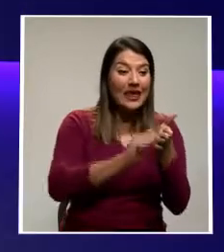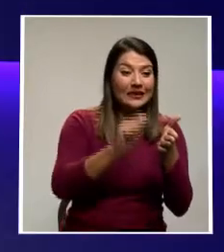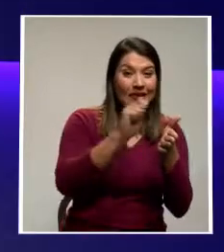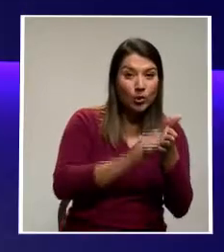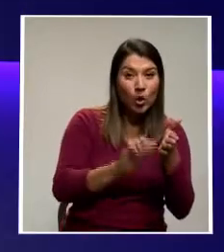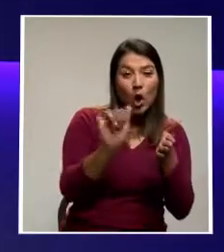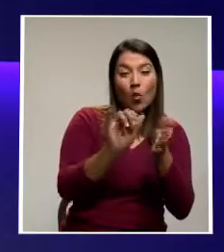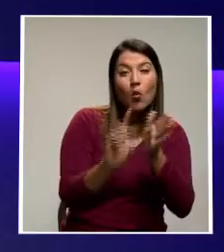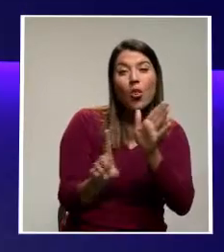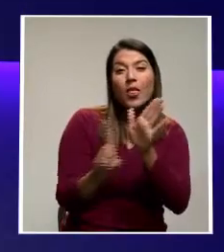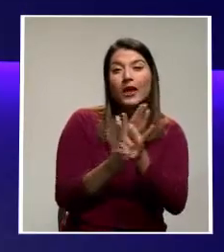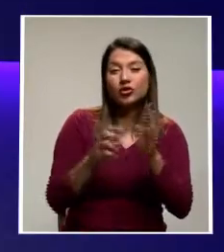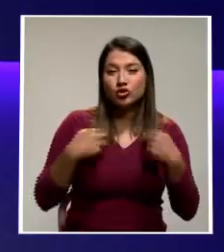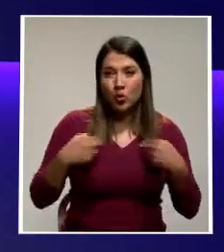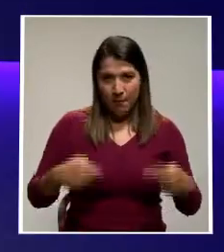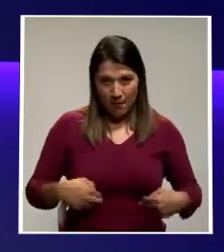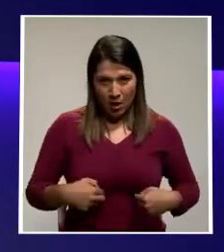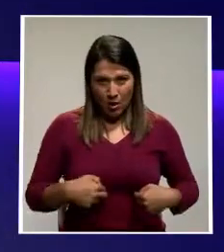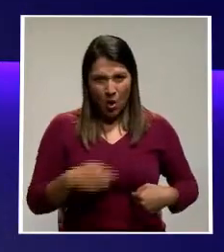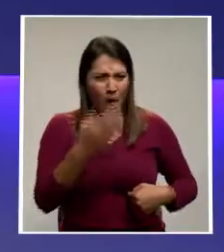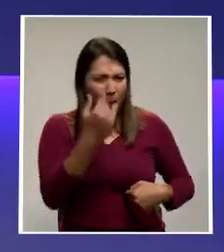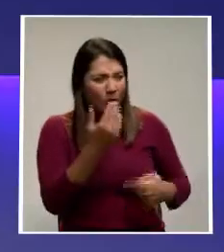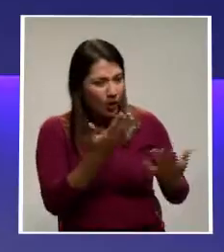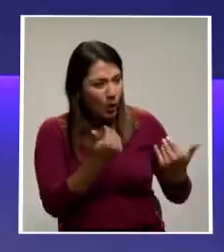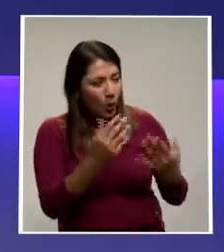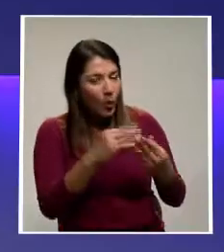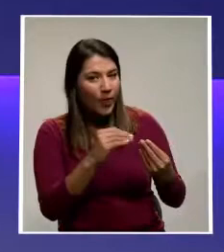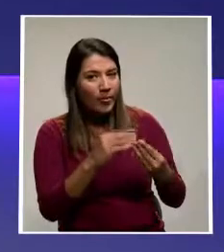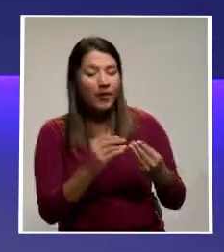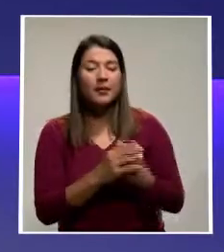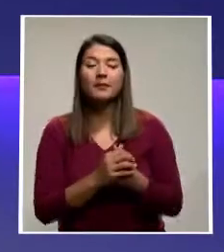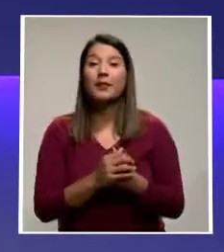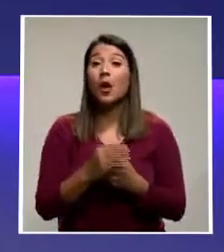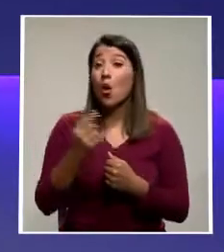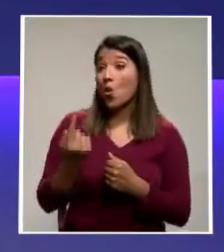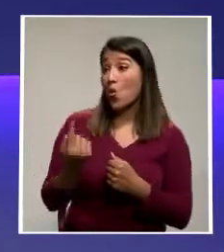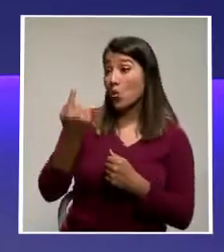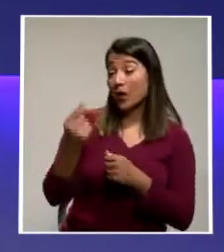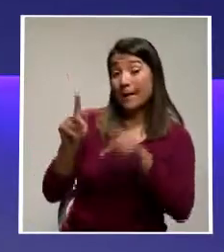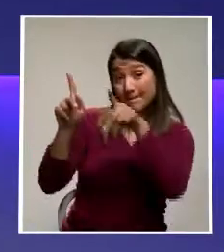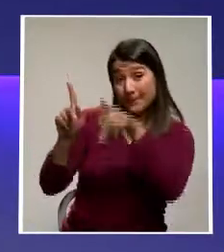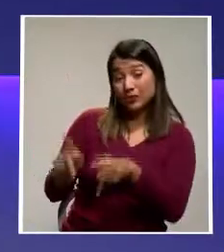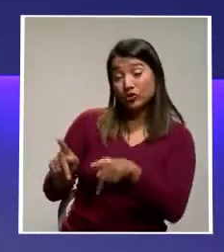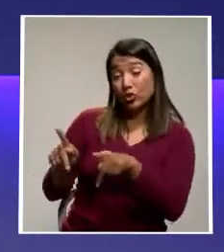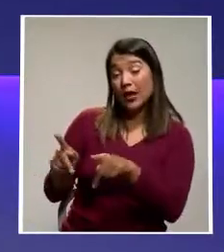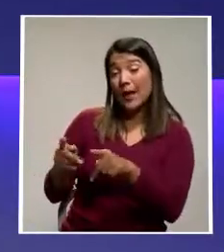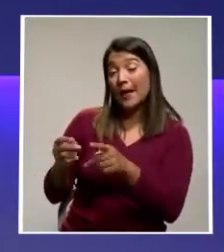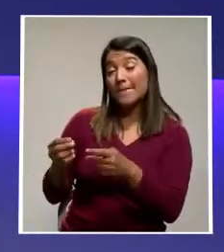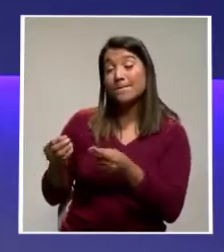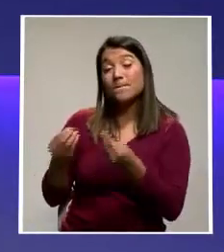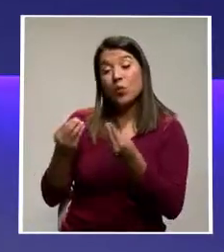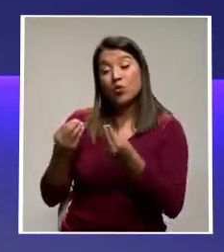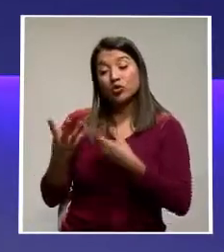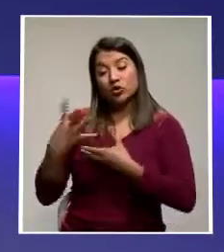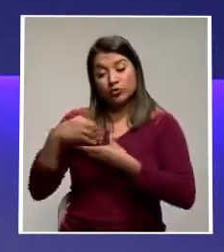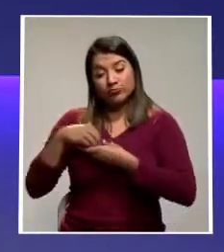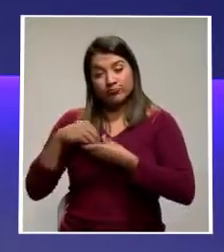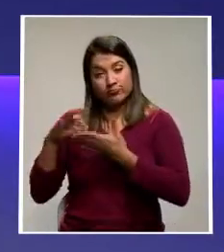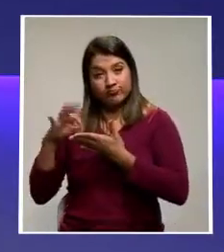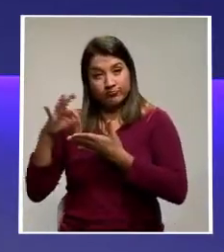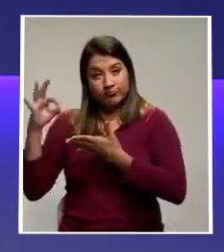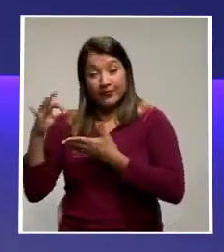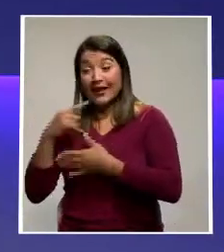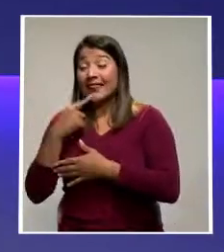Contame por qué. Bueno, vieras que una persona muy espiritual dijo un día que el ser